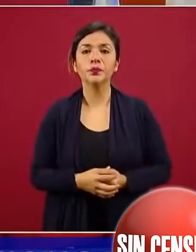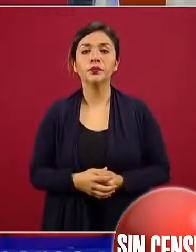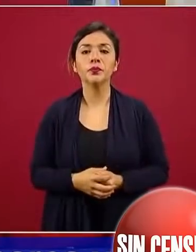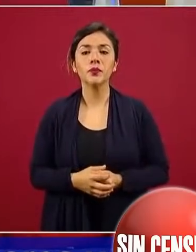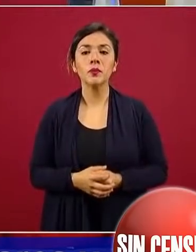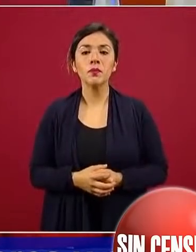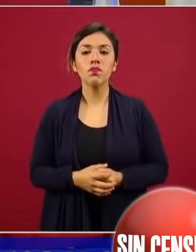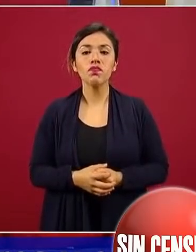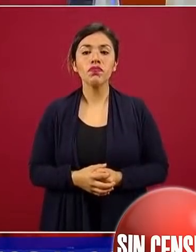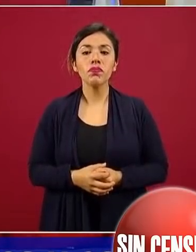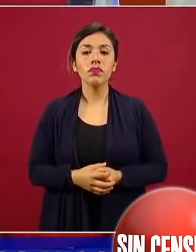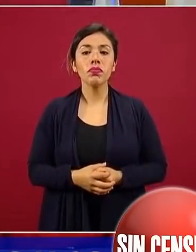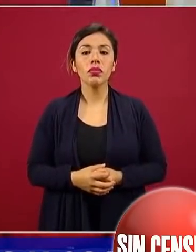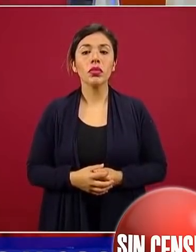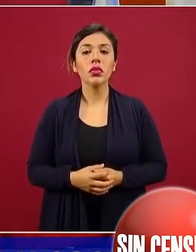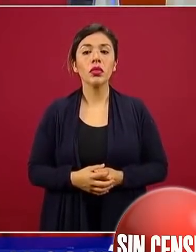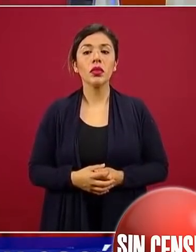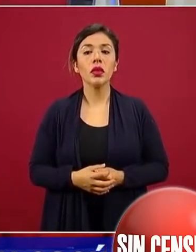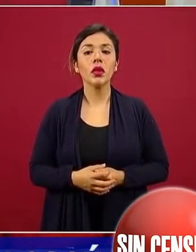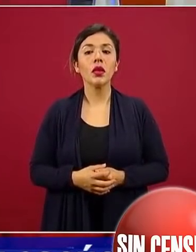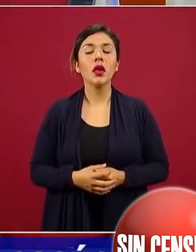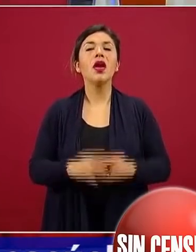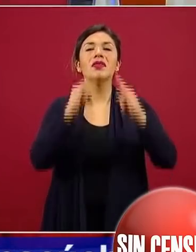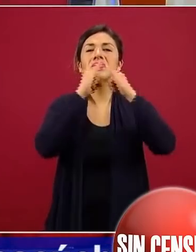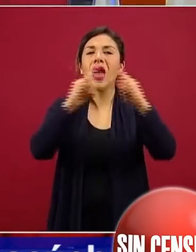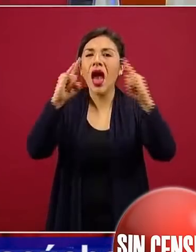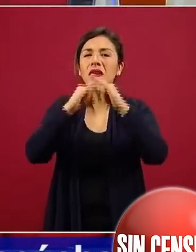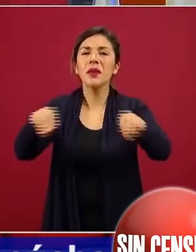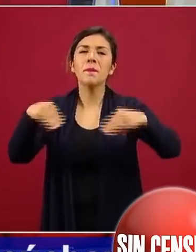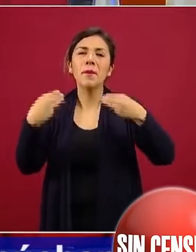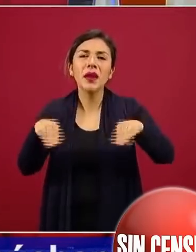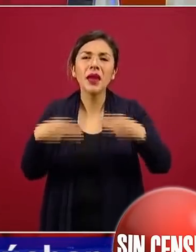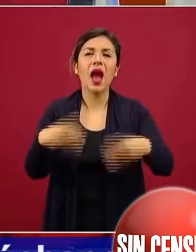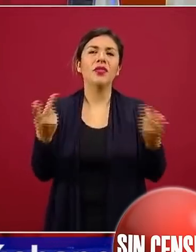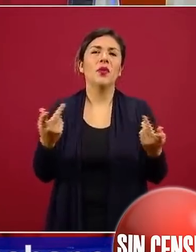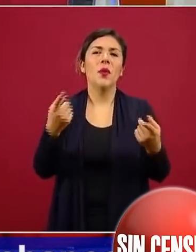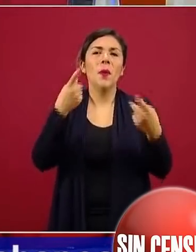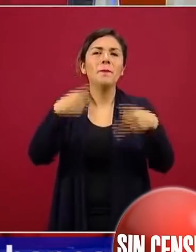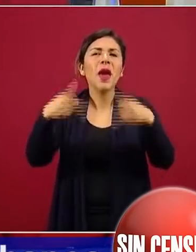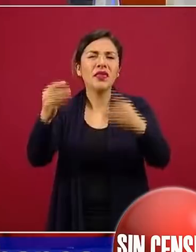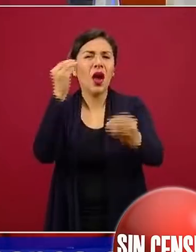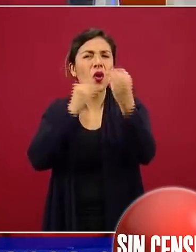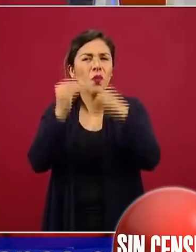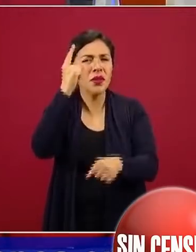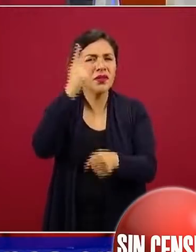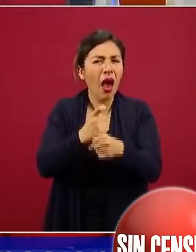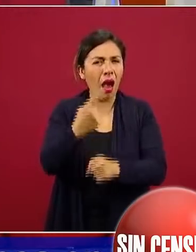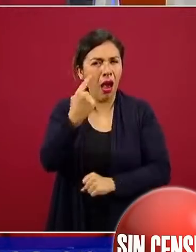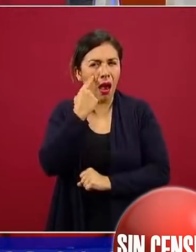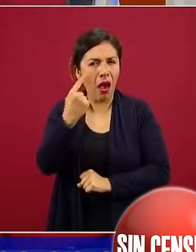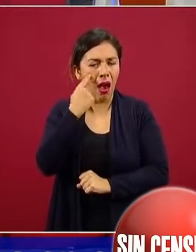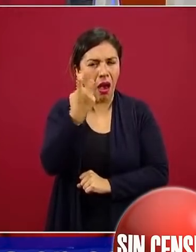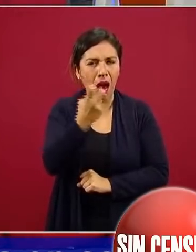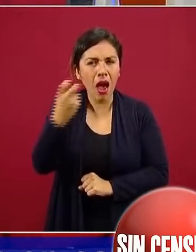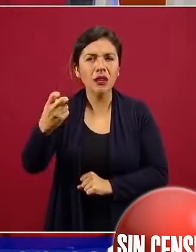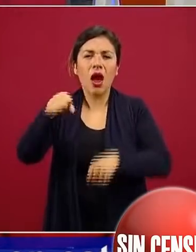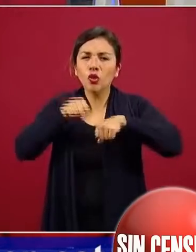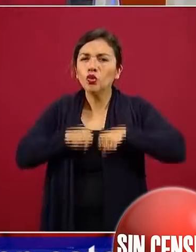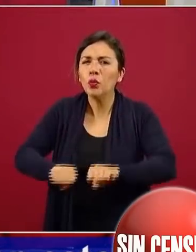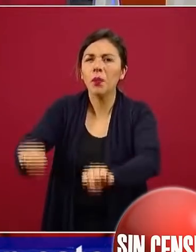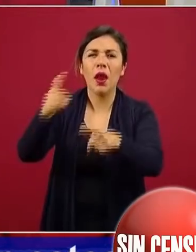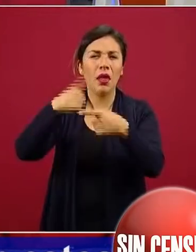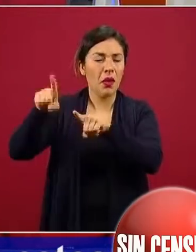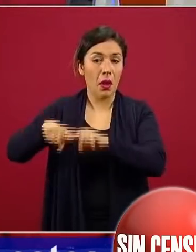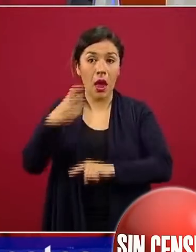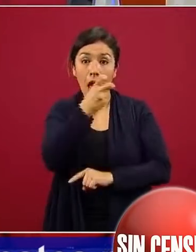Los comercios de alimentos, tianguis, mercados sobre ruedas, supermercados,